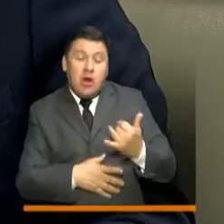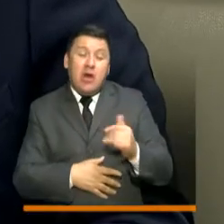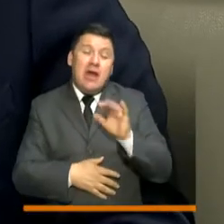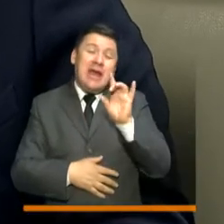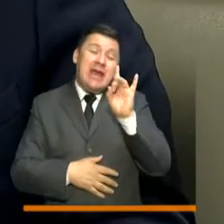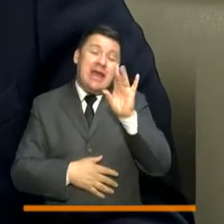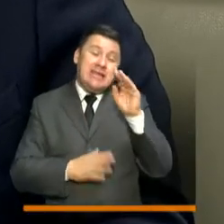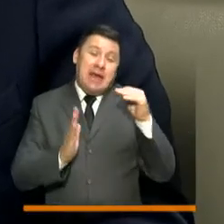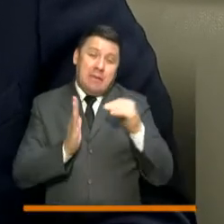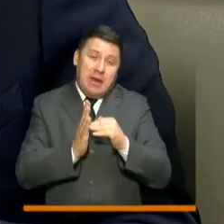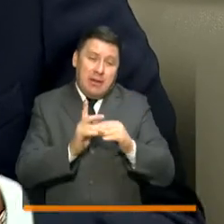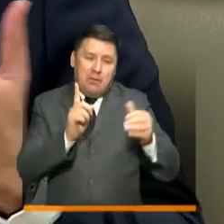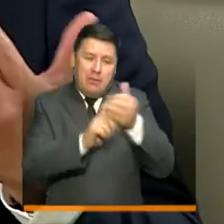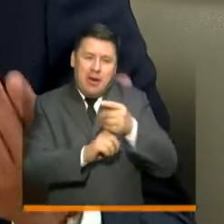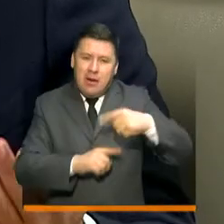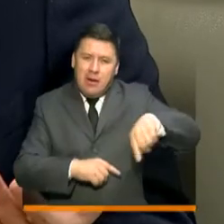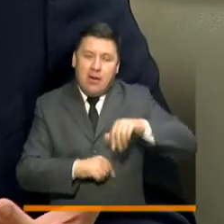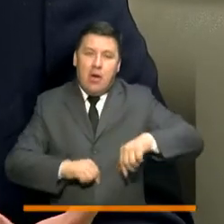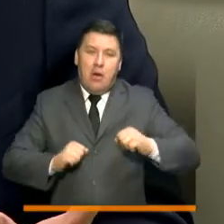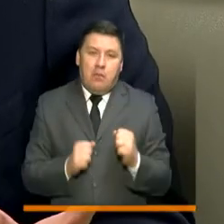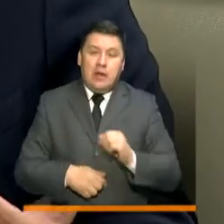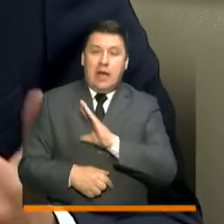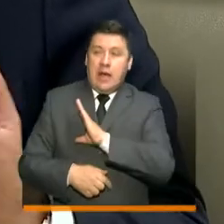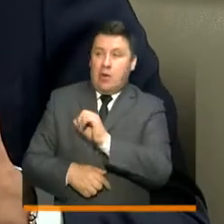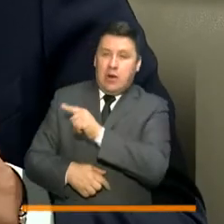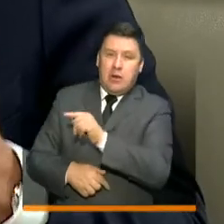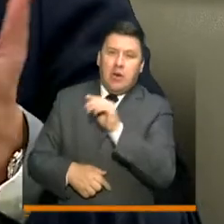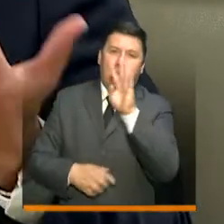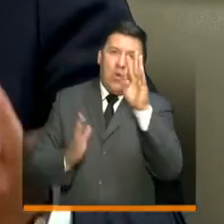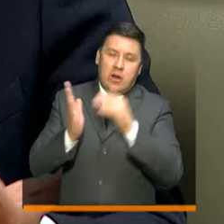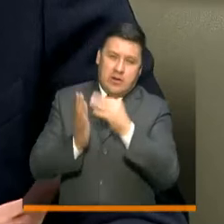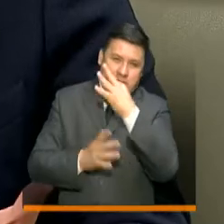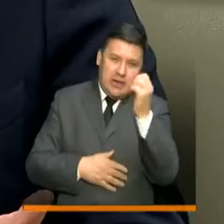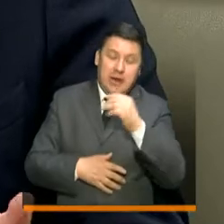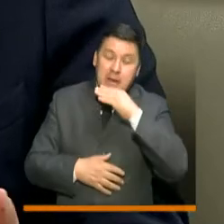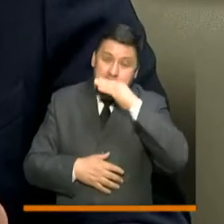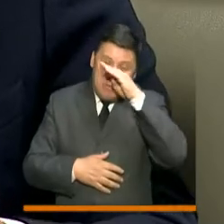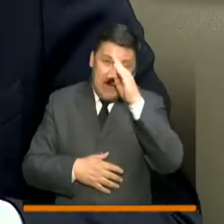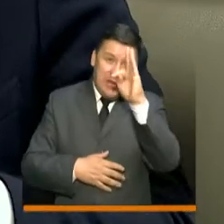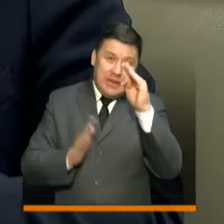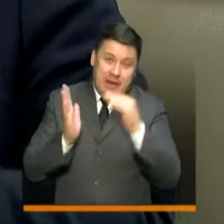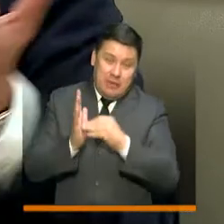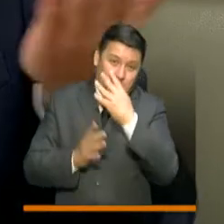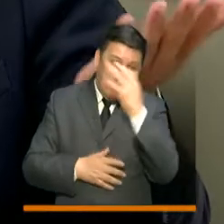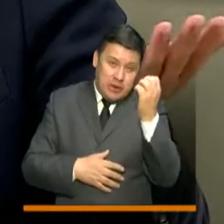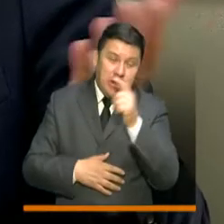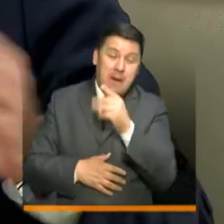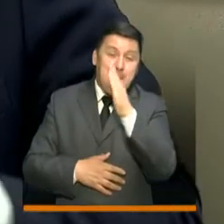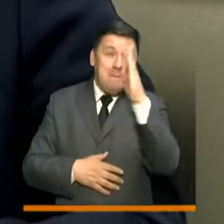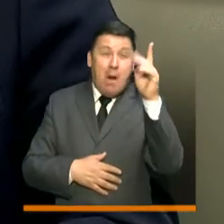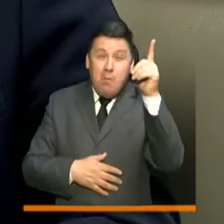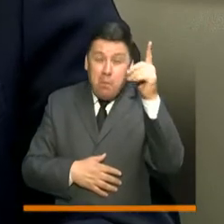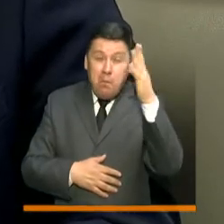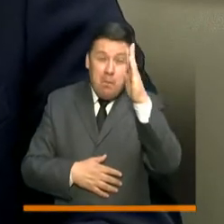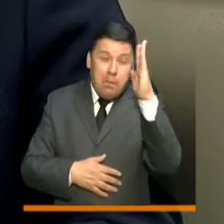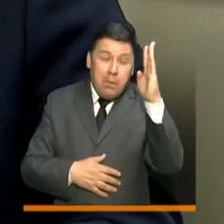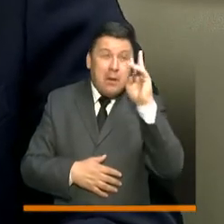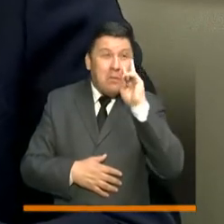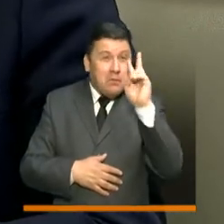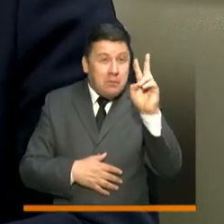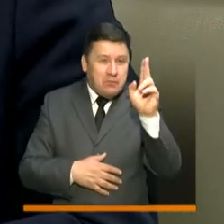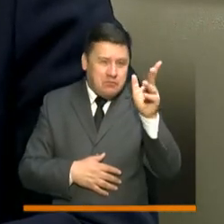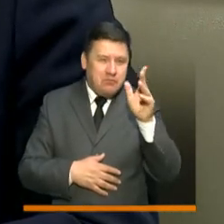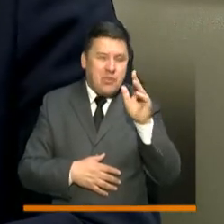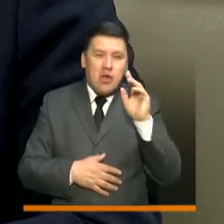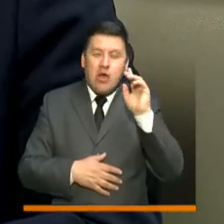15.000 que están localizados en bogotá en cali 4300 en medellín 3.400 en barranquilla donde acabamos de ver la